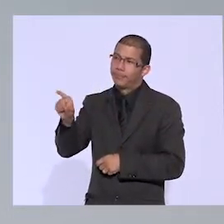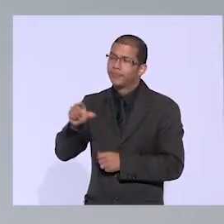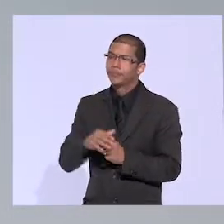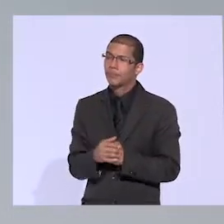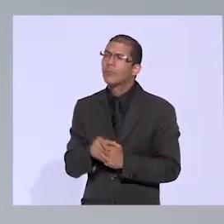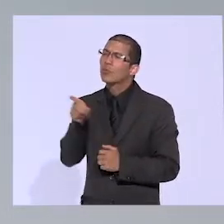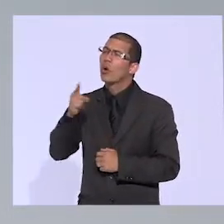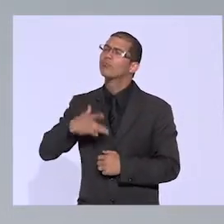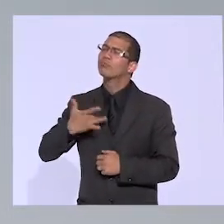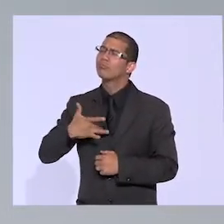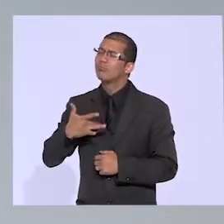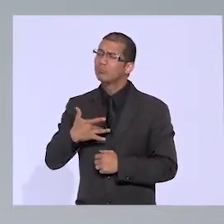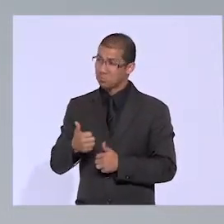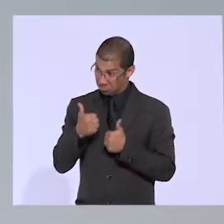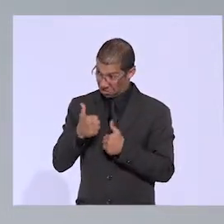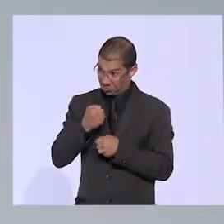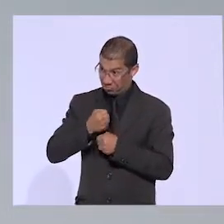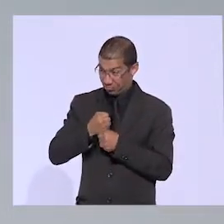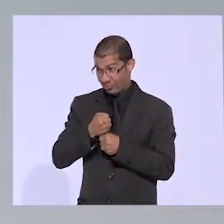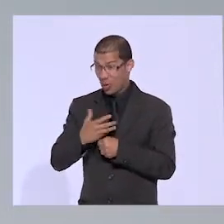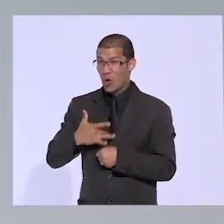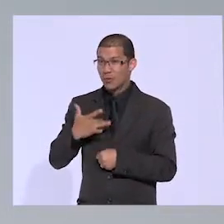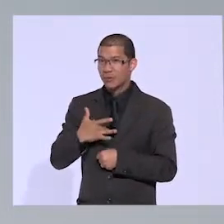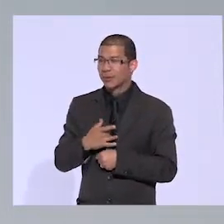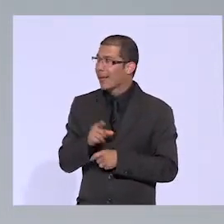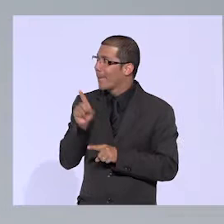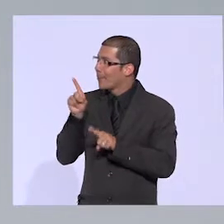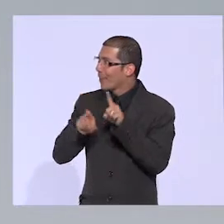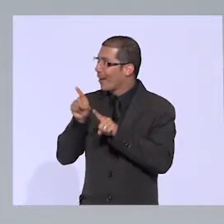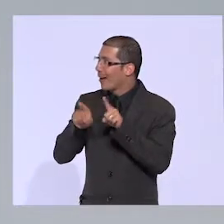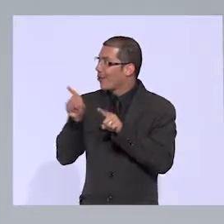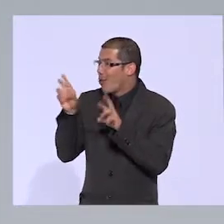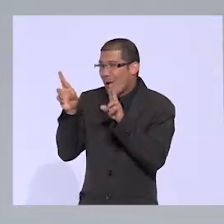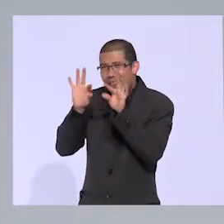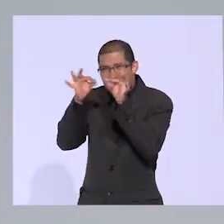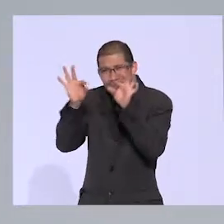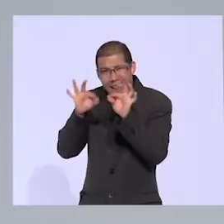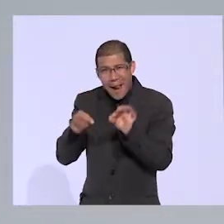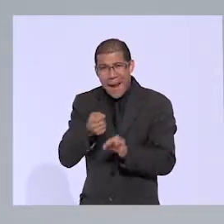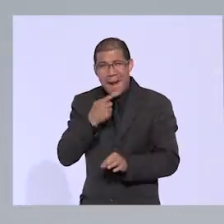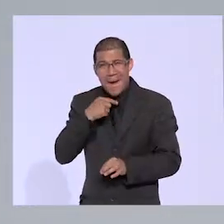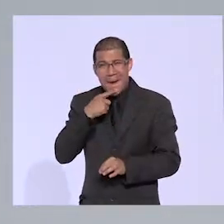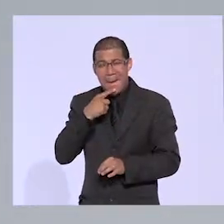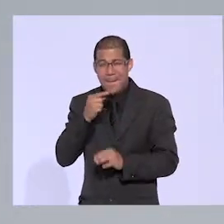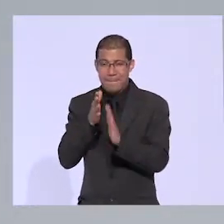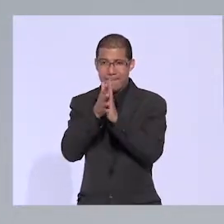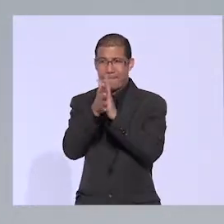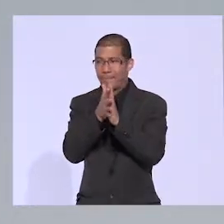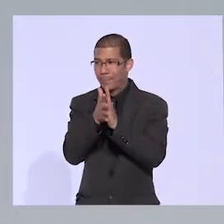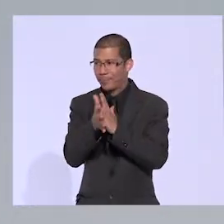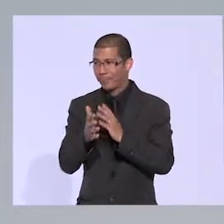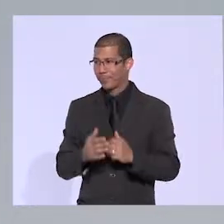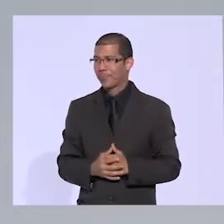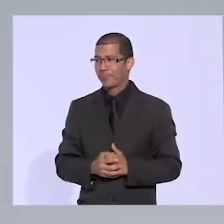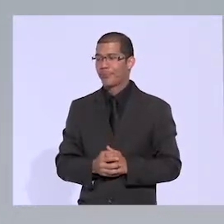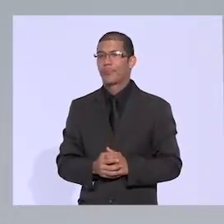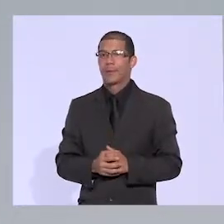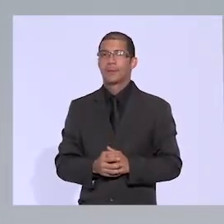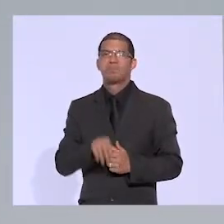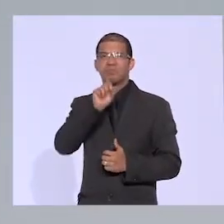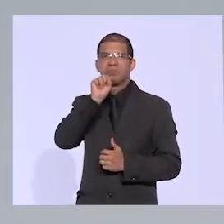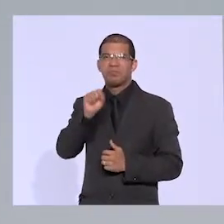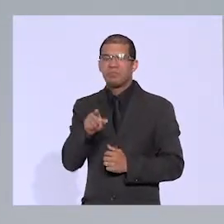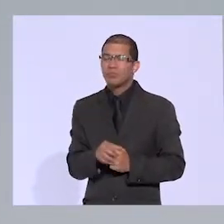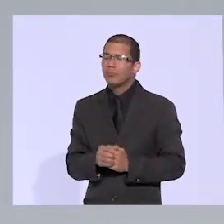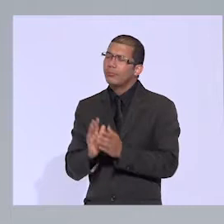¿cómo de satisfecho está? Se les hace preguntas de este estilo, espero que se lean suficientemente bien. Dice, nos gustaría saber cómo se siente en